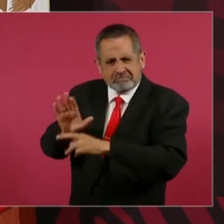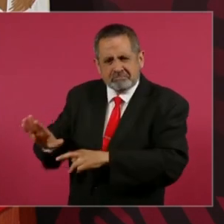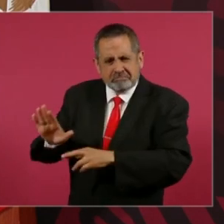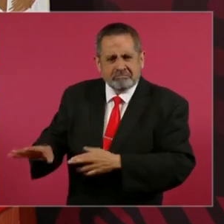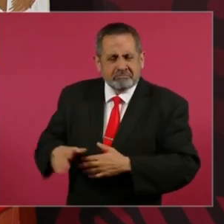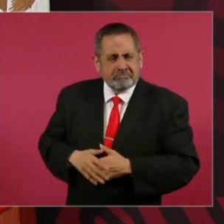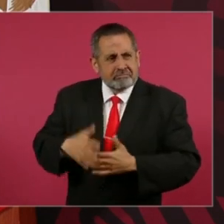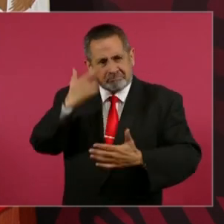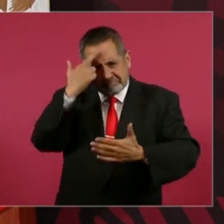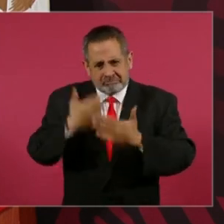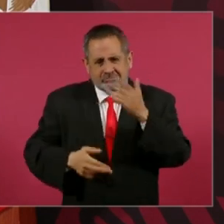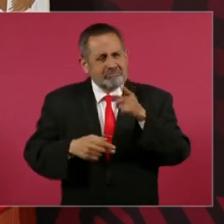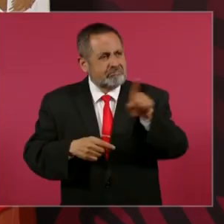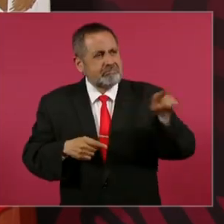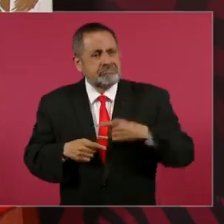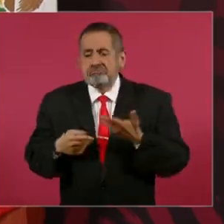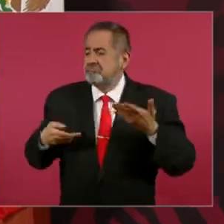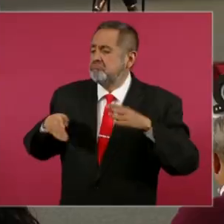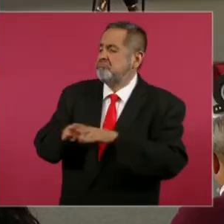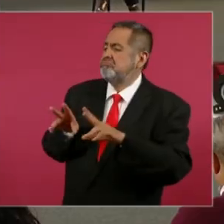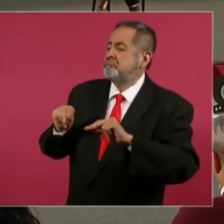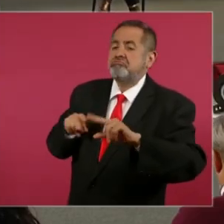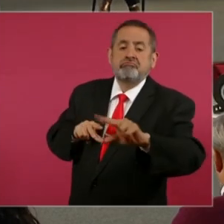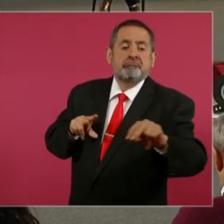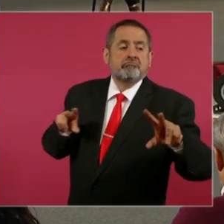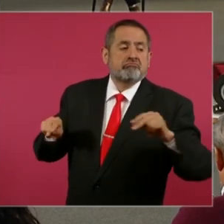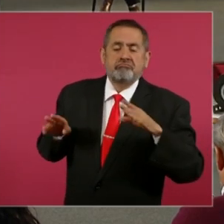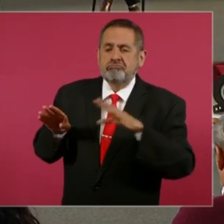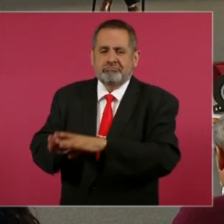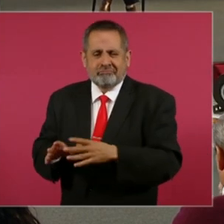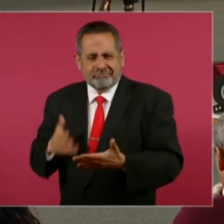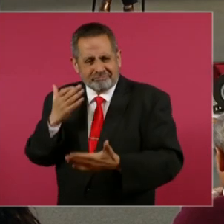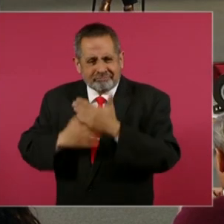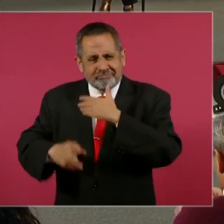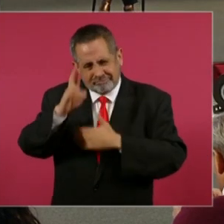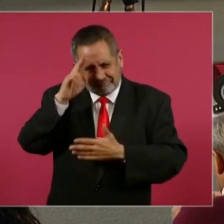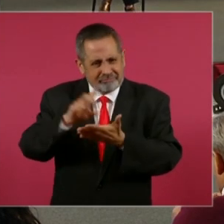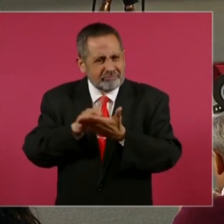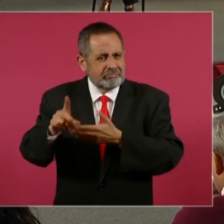Eso es violatorio no solo al derecho internacional,